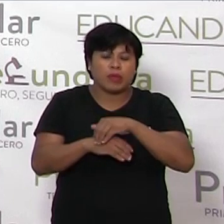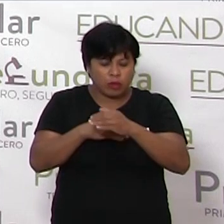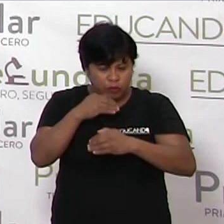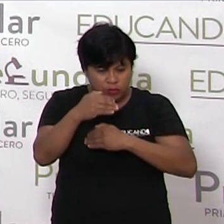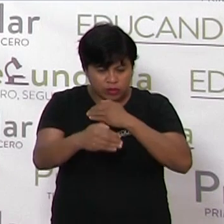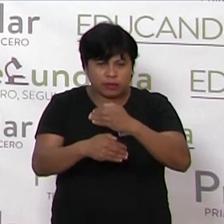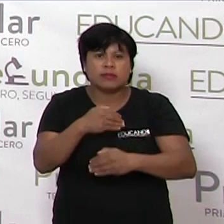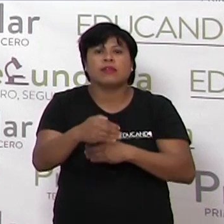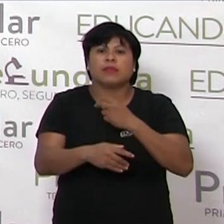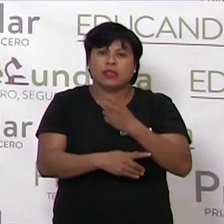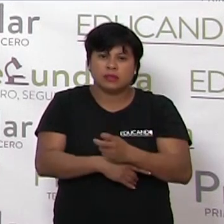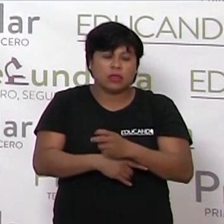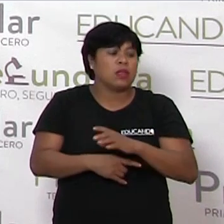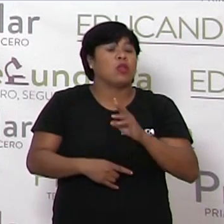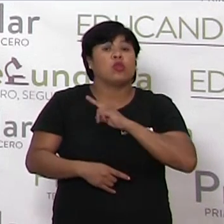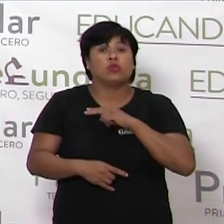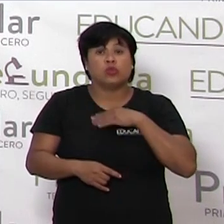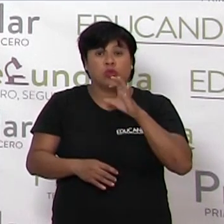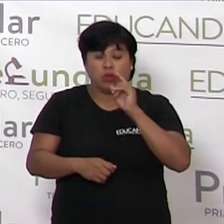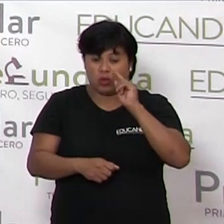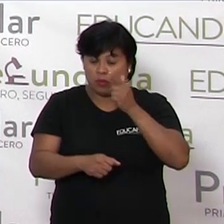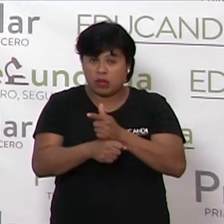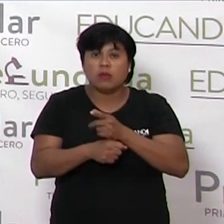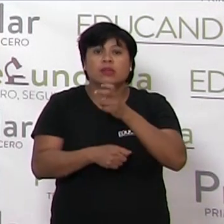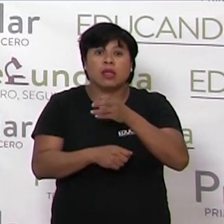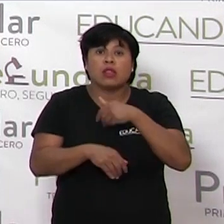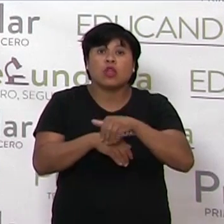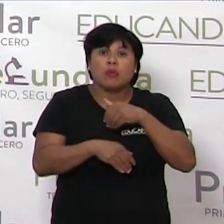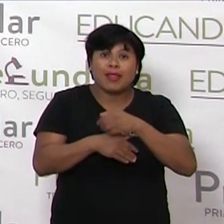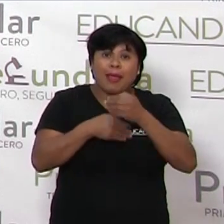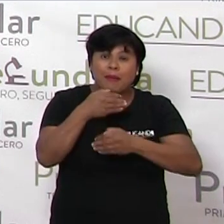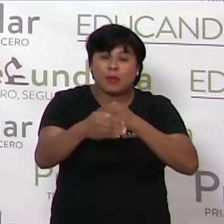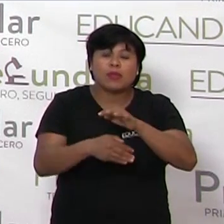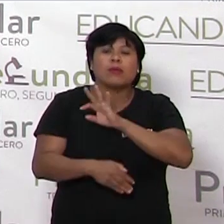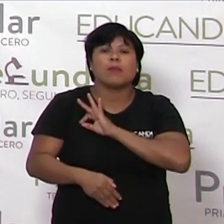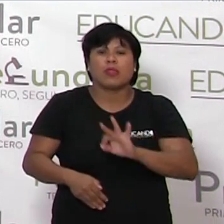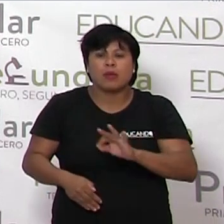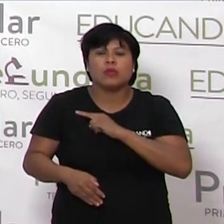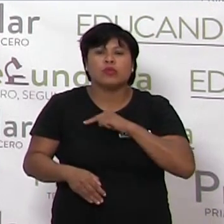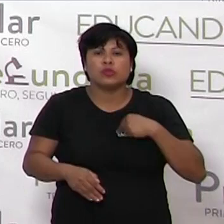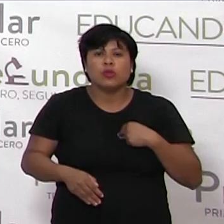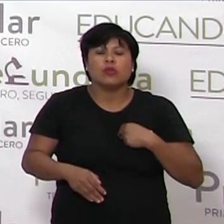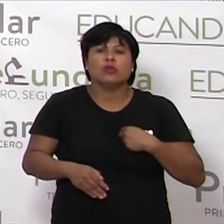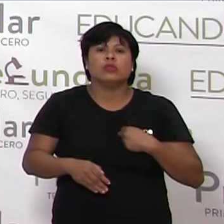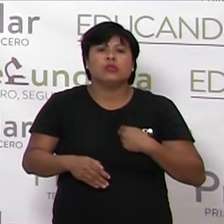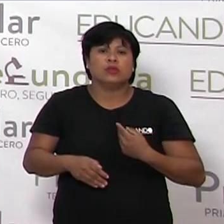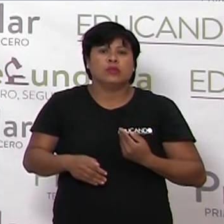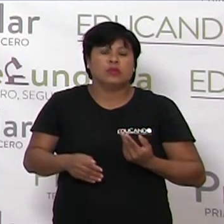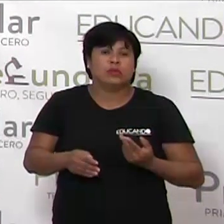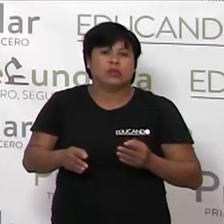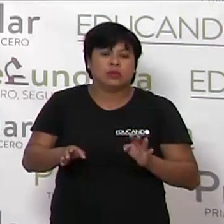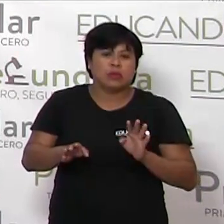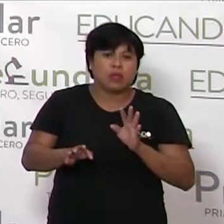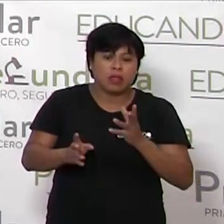factor constante de proporcionalidad. Una vez que lo hemos localizado, ese factor constante de proporcionalidad, podemos